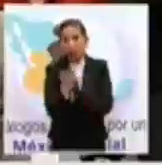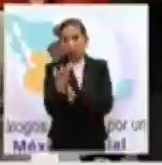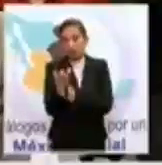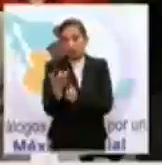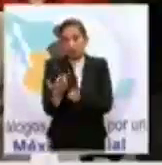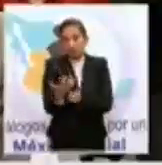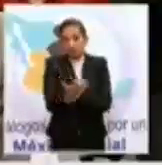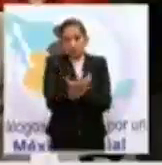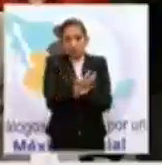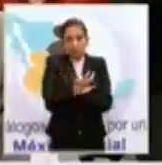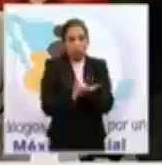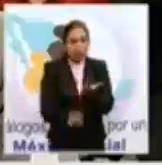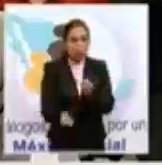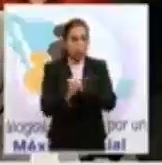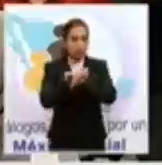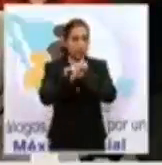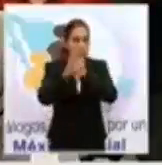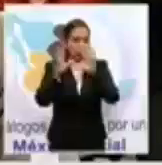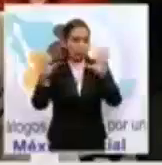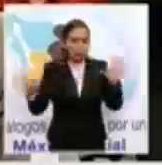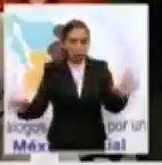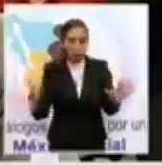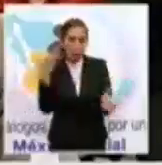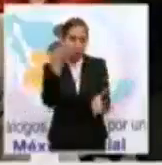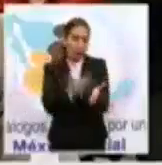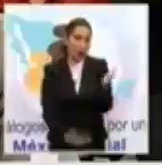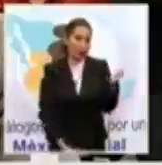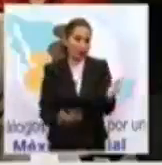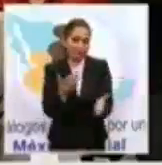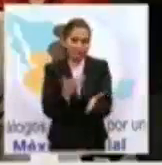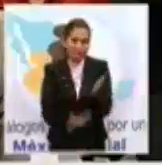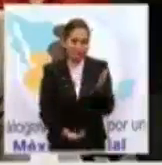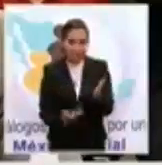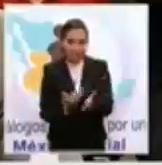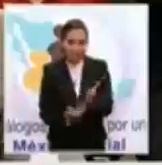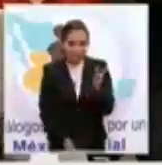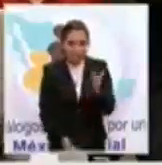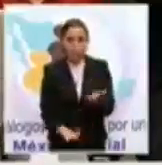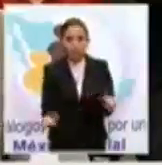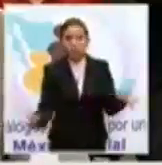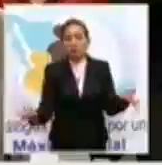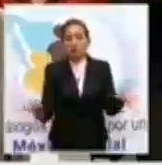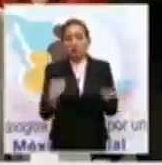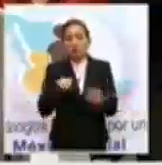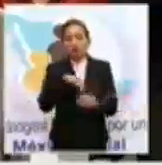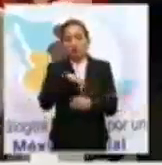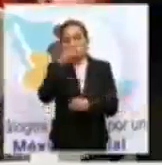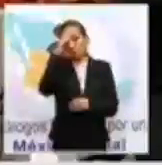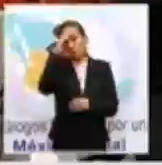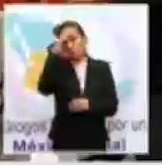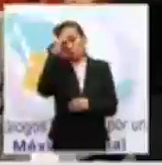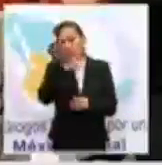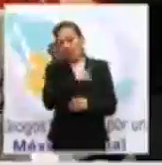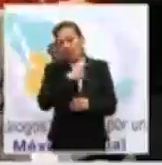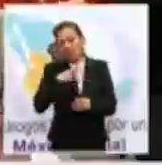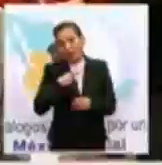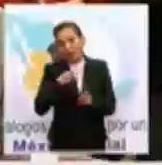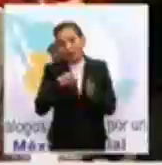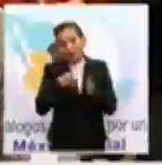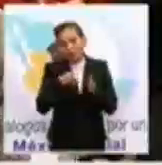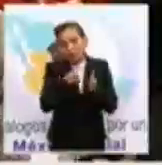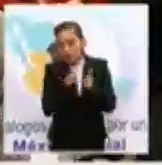que evidentemente es insuficiente. ¿Hacia dónde pensamos que debiéramos